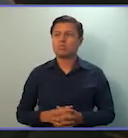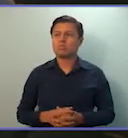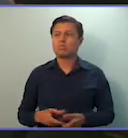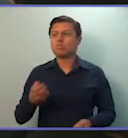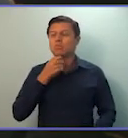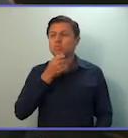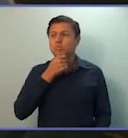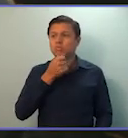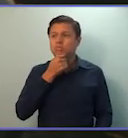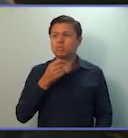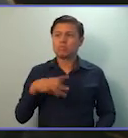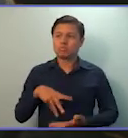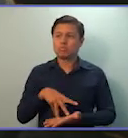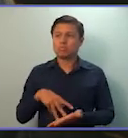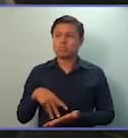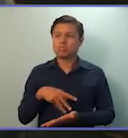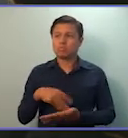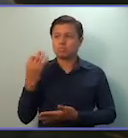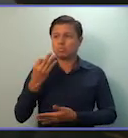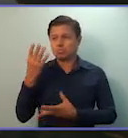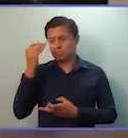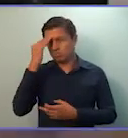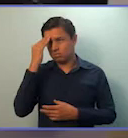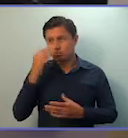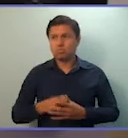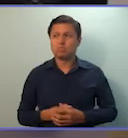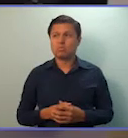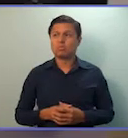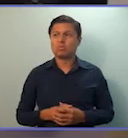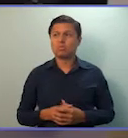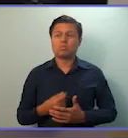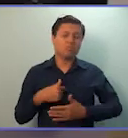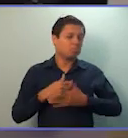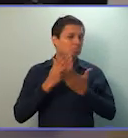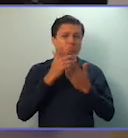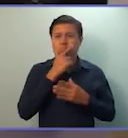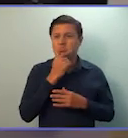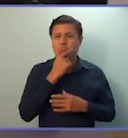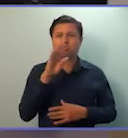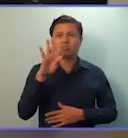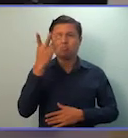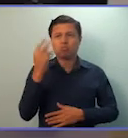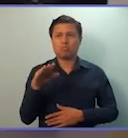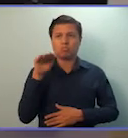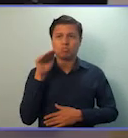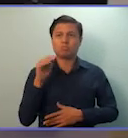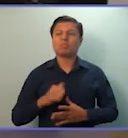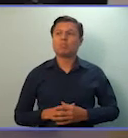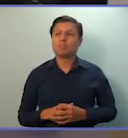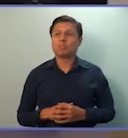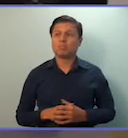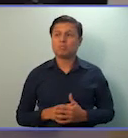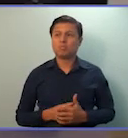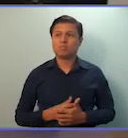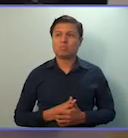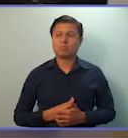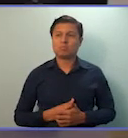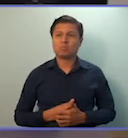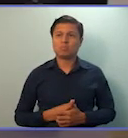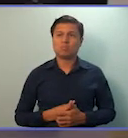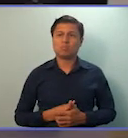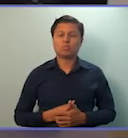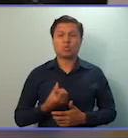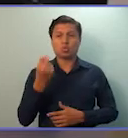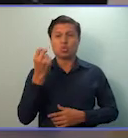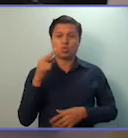dato que la población necesita y requiere saber si yo no tengo ninguna duda que el 4 de marzo habrá 12